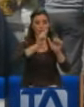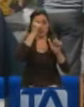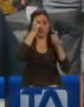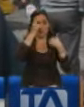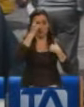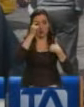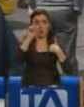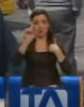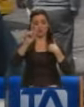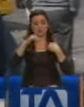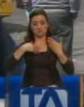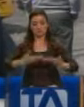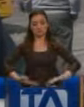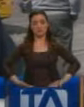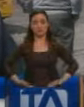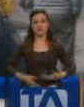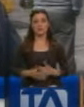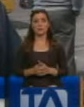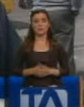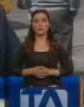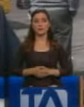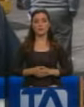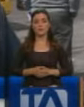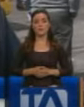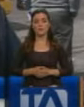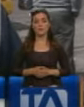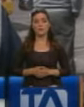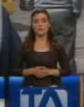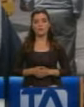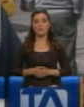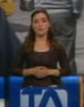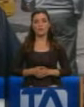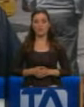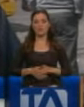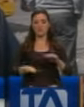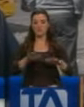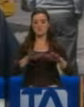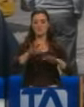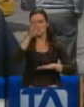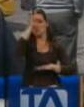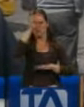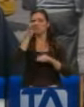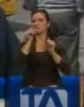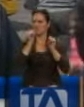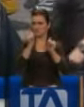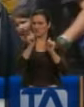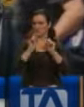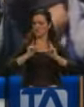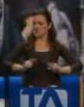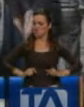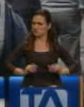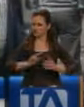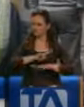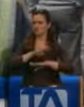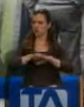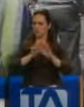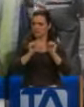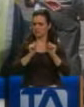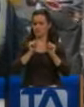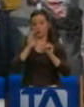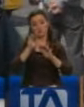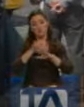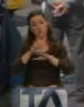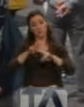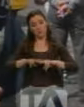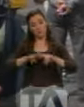en estado de embarazo. Al parecer estaban estables hasta llegar a la casa médica, se verificará lo